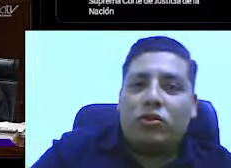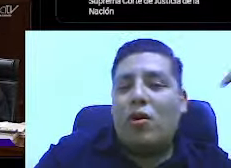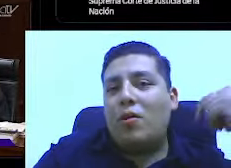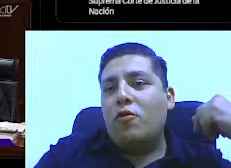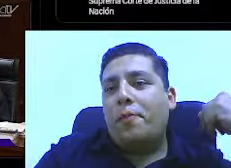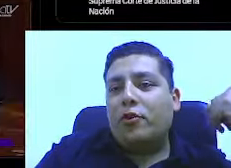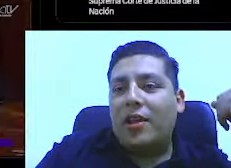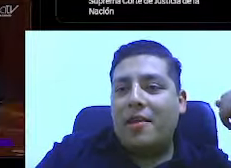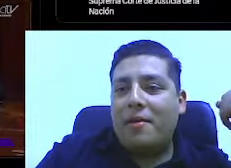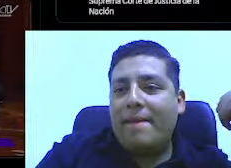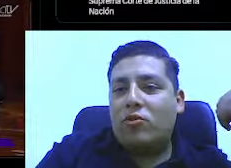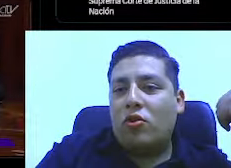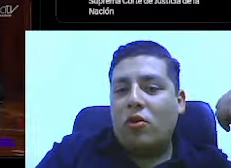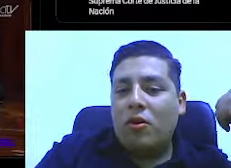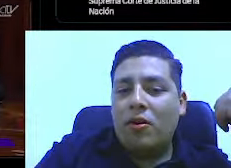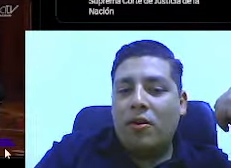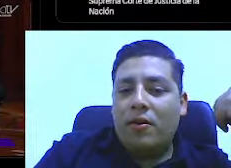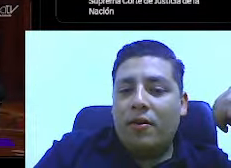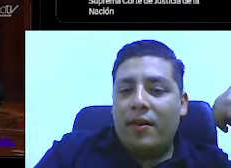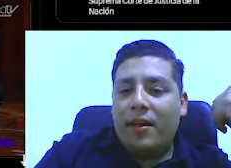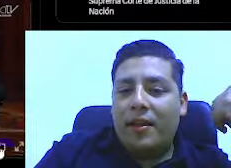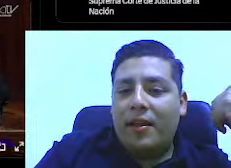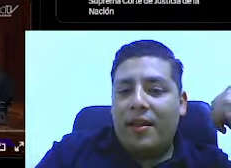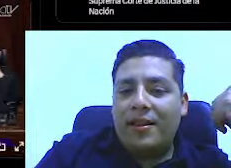darle curso a un procedimiento